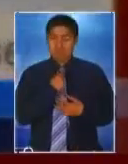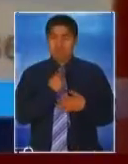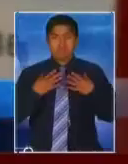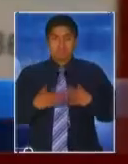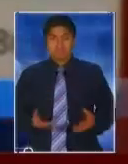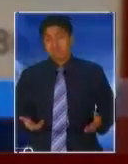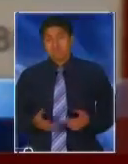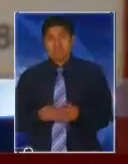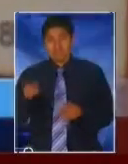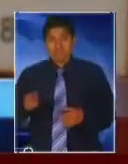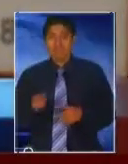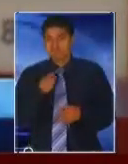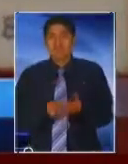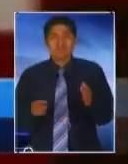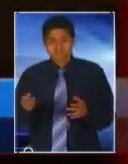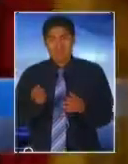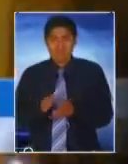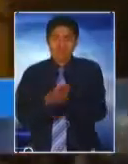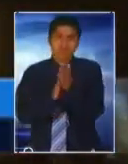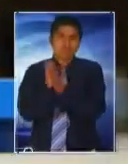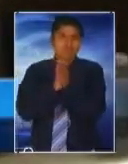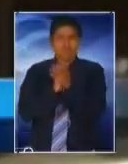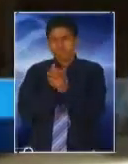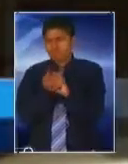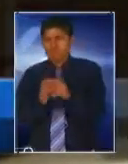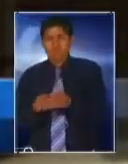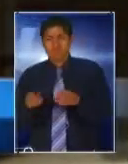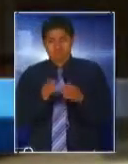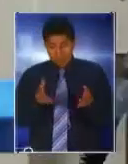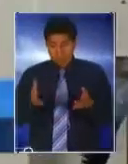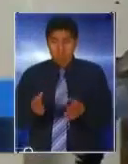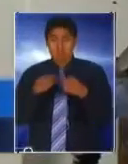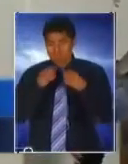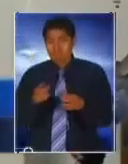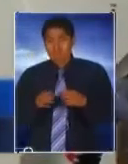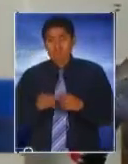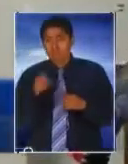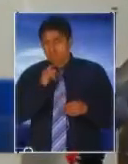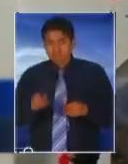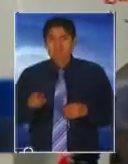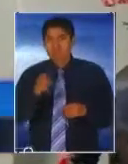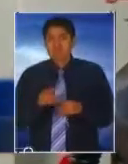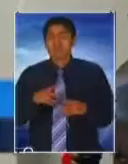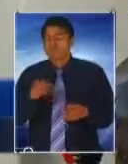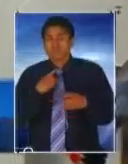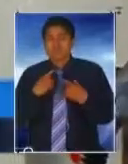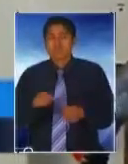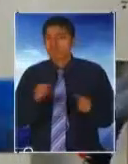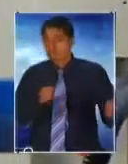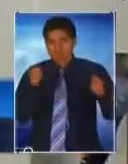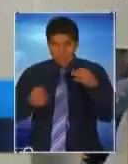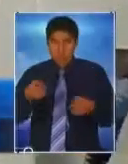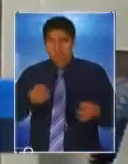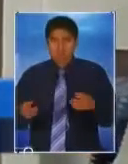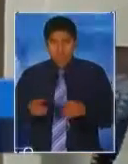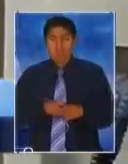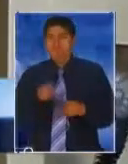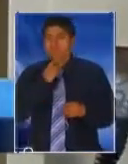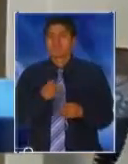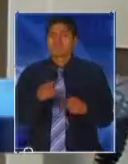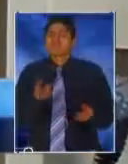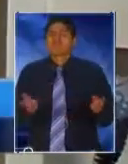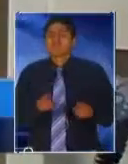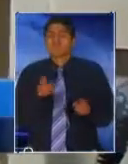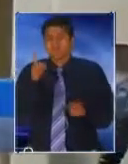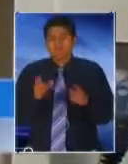y corbata éstos que festinaron los recursos públicos le estoy hablando son por requerimiento del poder judicial que